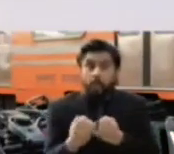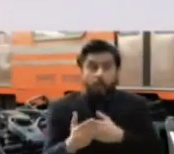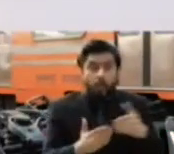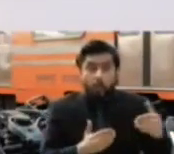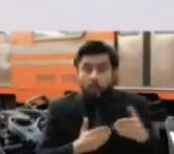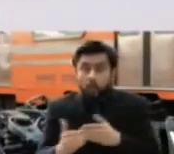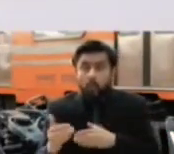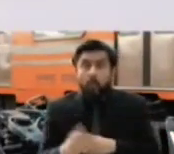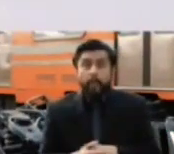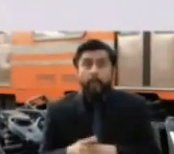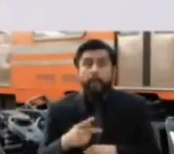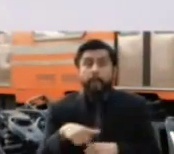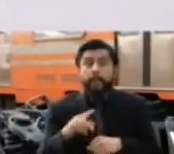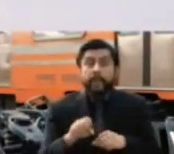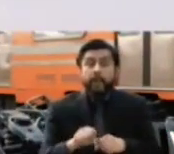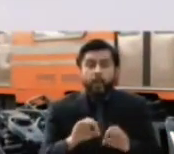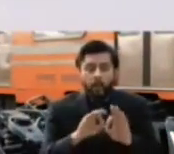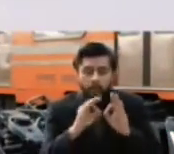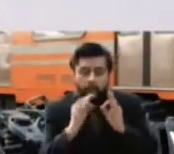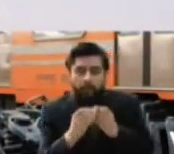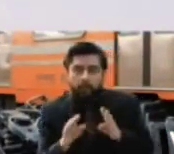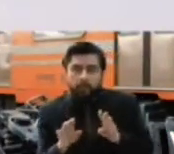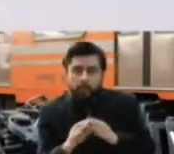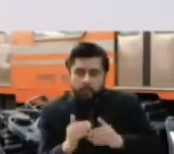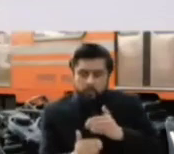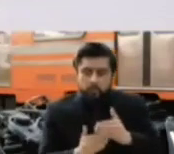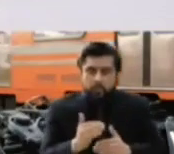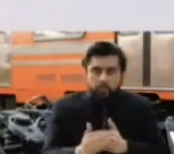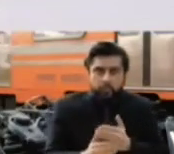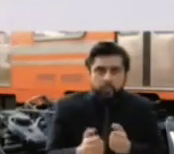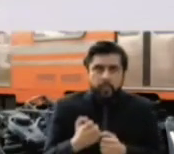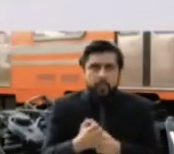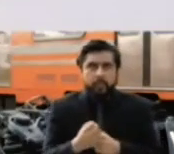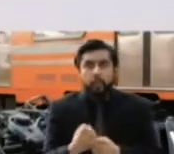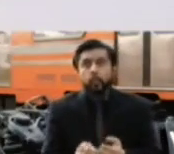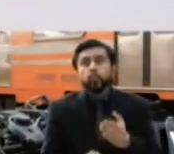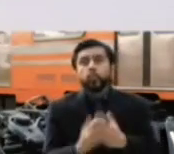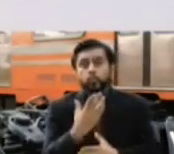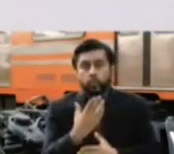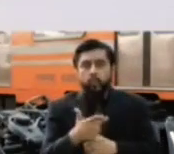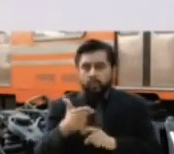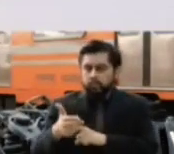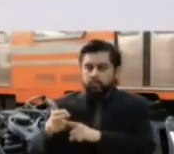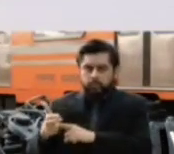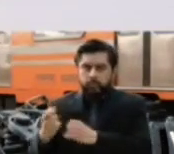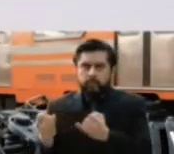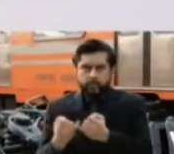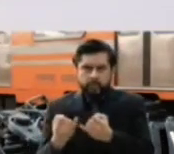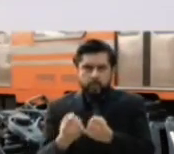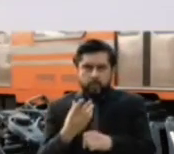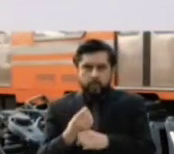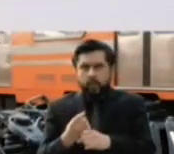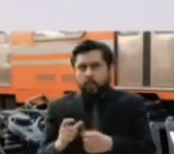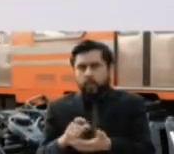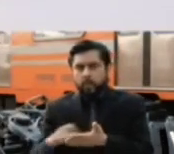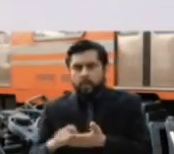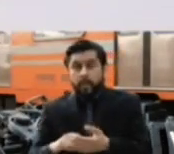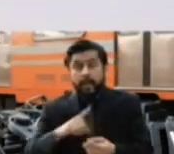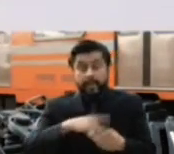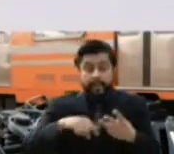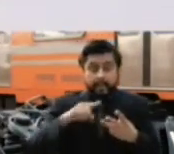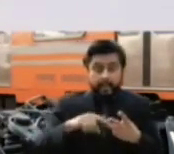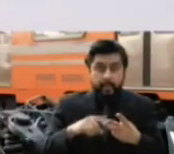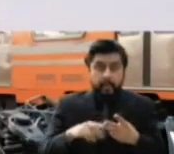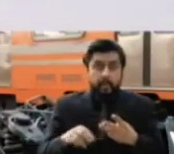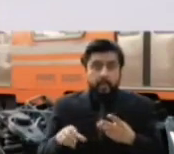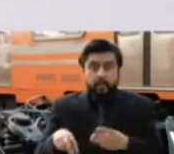su esquema de operación y los nuevos trenes de la línea 1. Y 3, algunas otras acciones como las escaleras